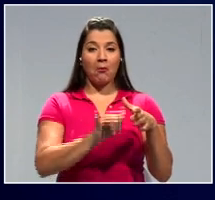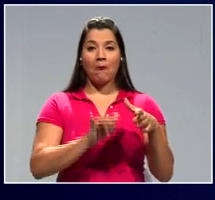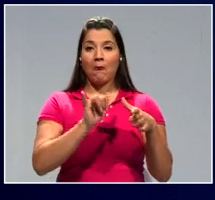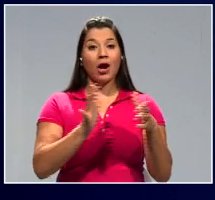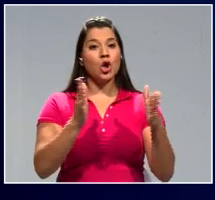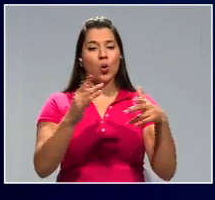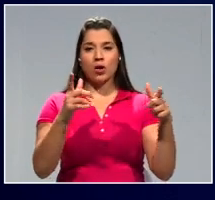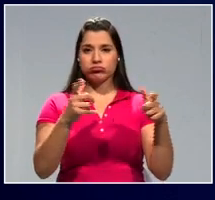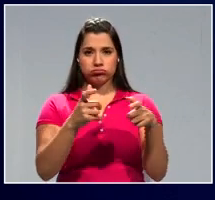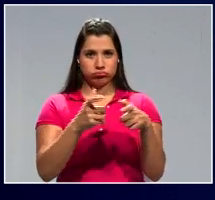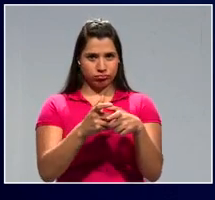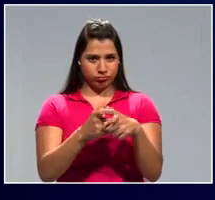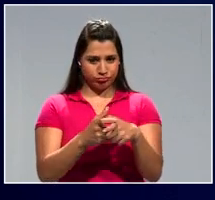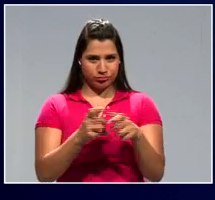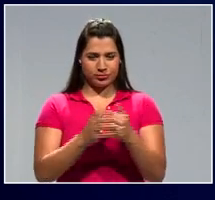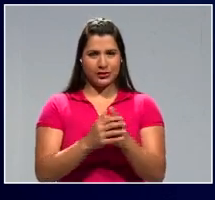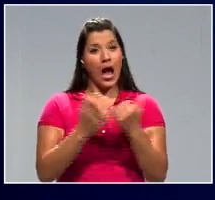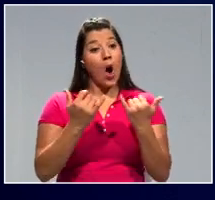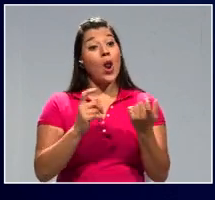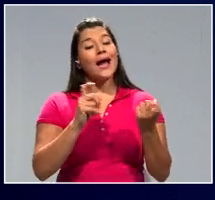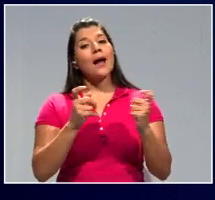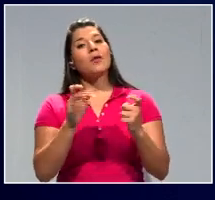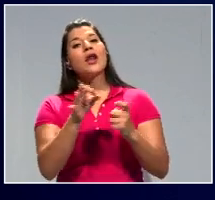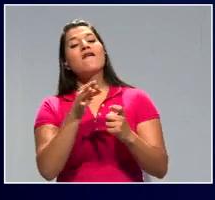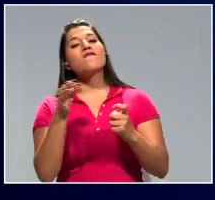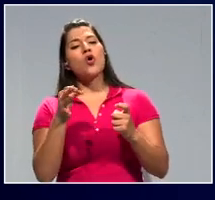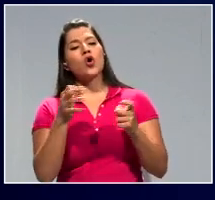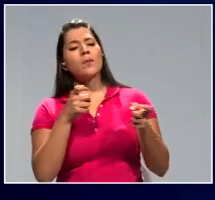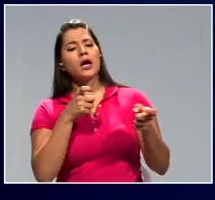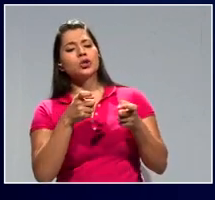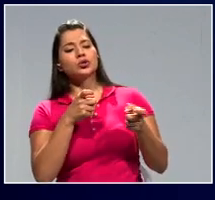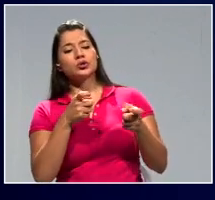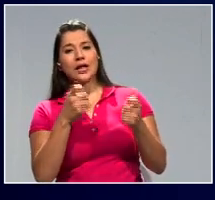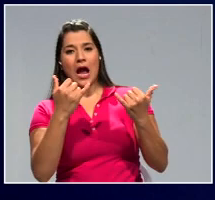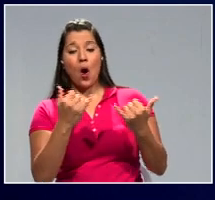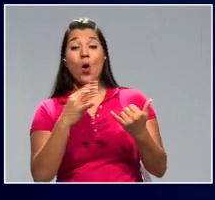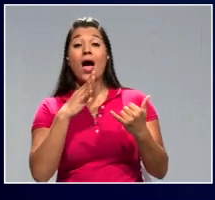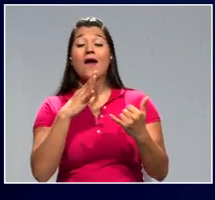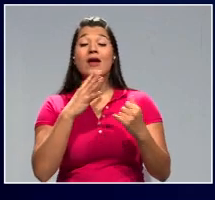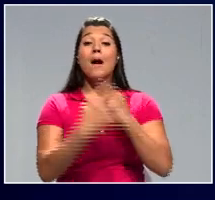manera de medirlo y ahora se habla de pobreza multidimensional.